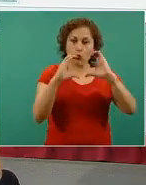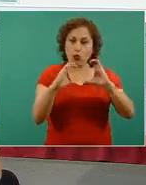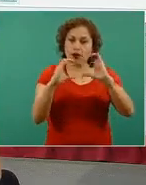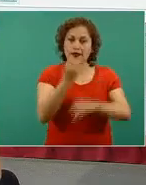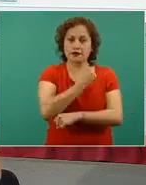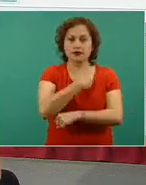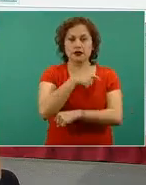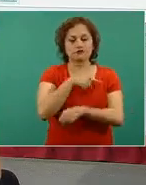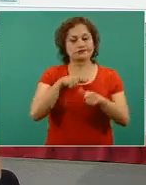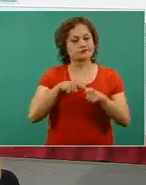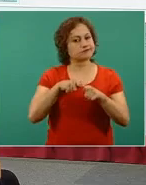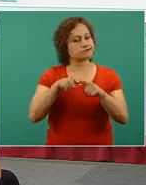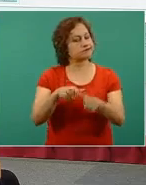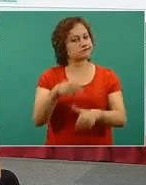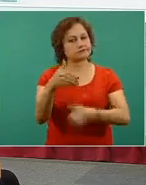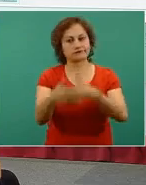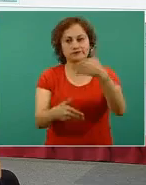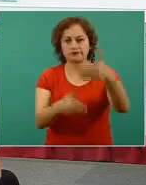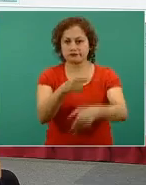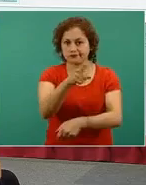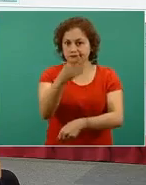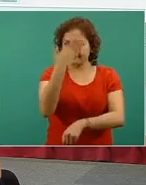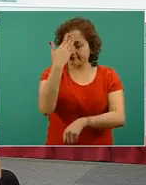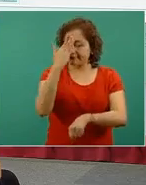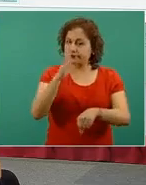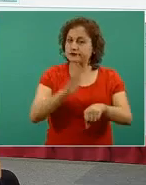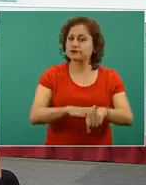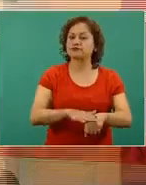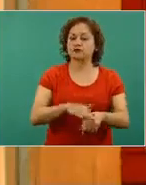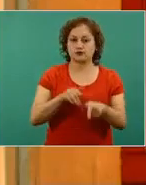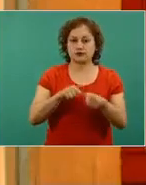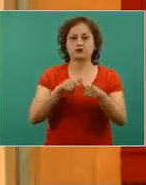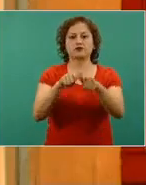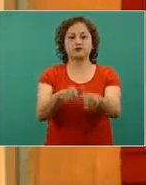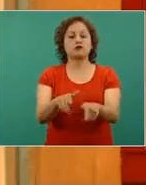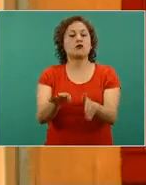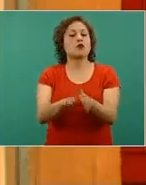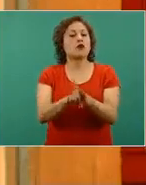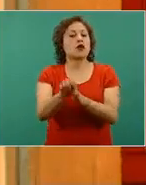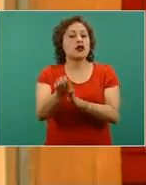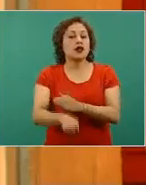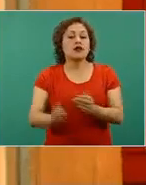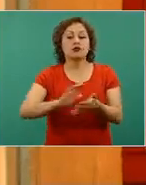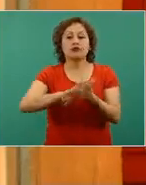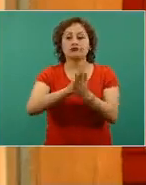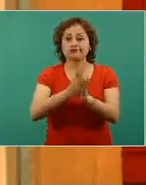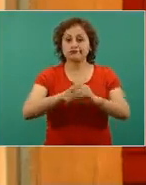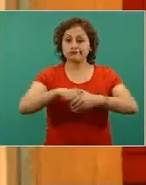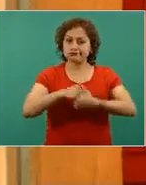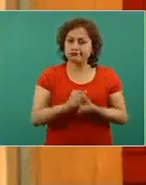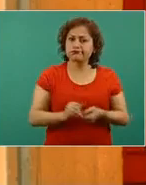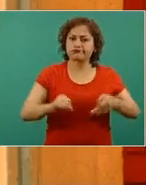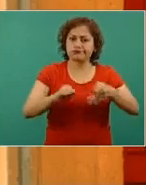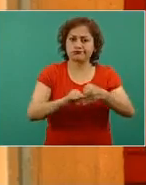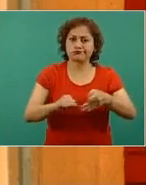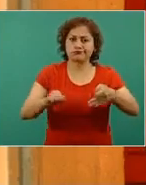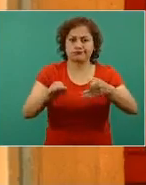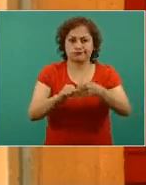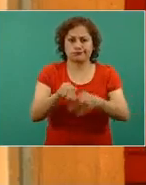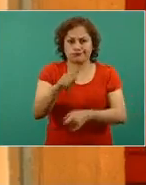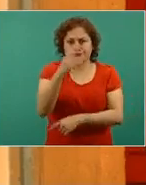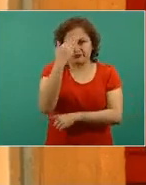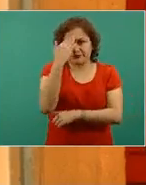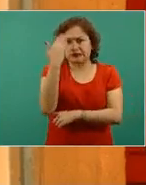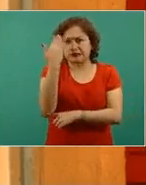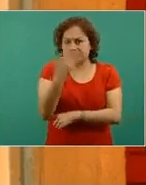más siempre recordar. Es importante que continuemos con el lavado de manos siempre, ¿no?, bajo todo tenor, lo